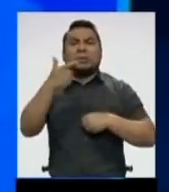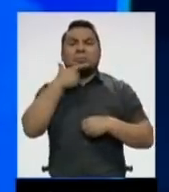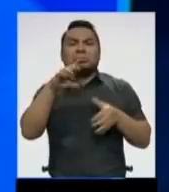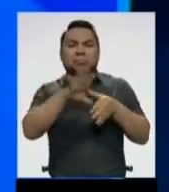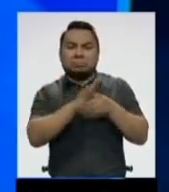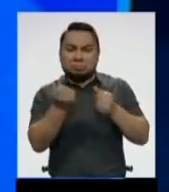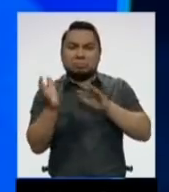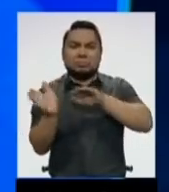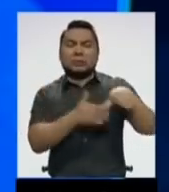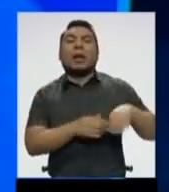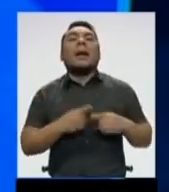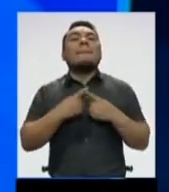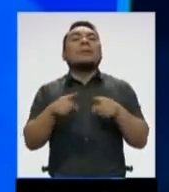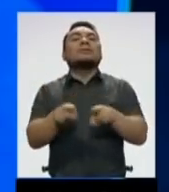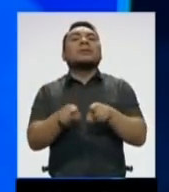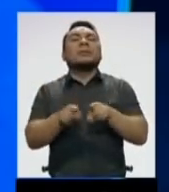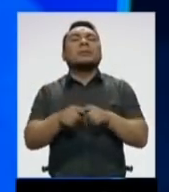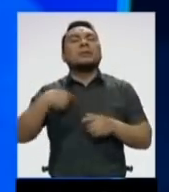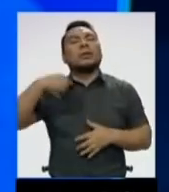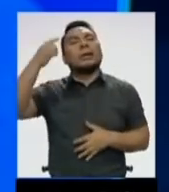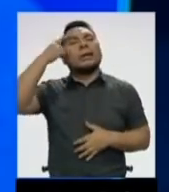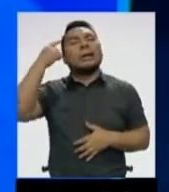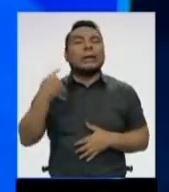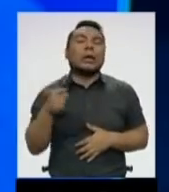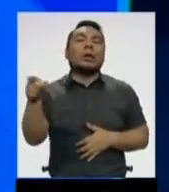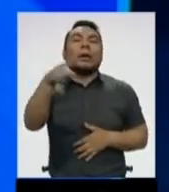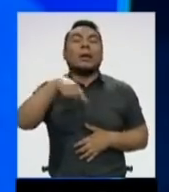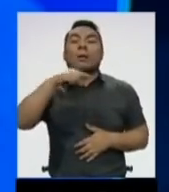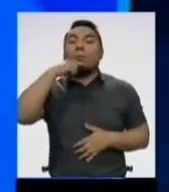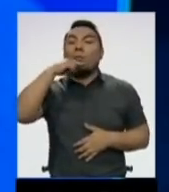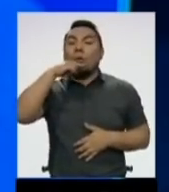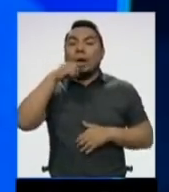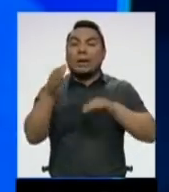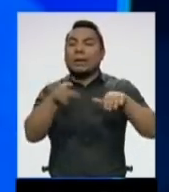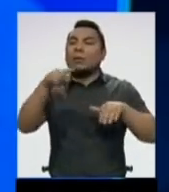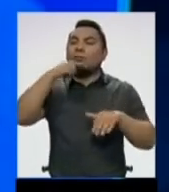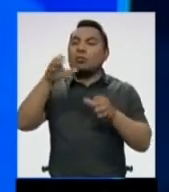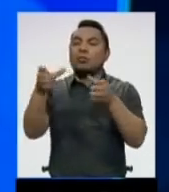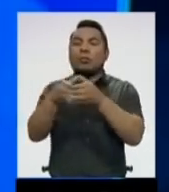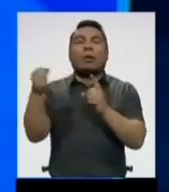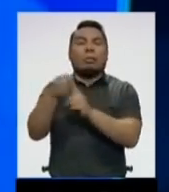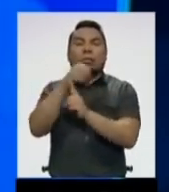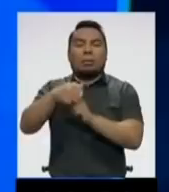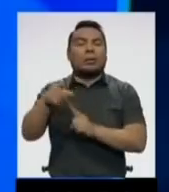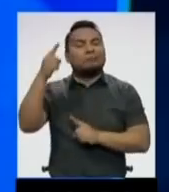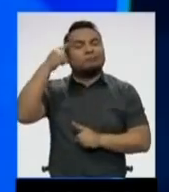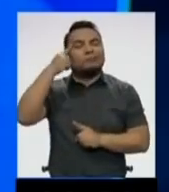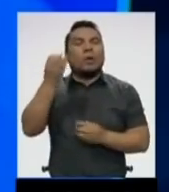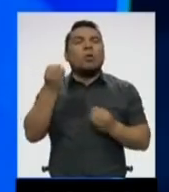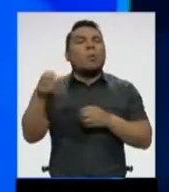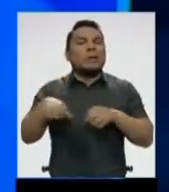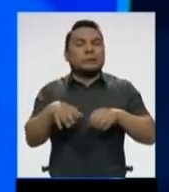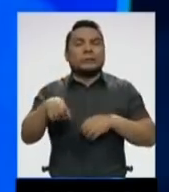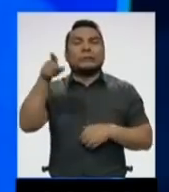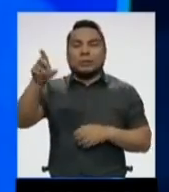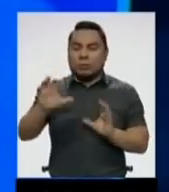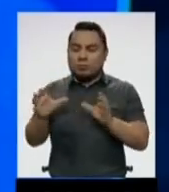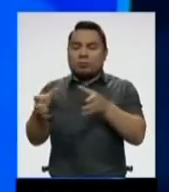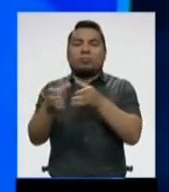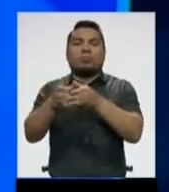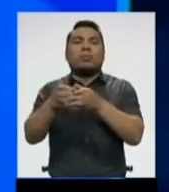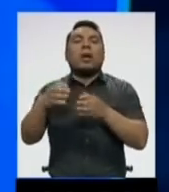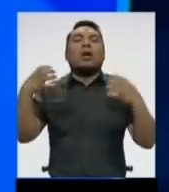la mujer, nosotros pensamos cambiar totalmente el rol de las demunas. Queremos tener ejércitos de